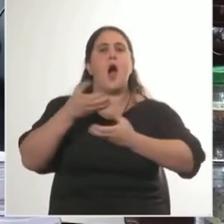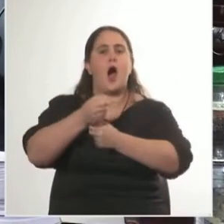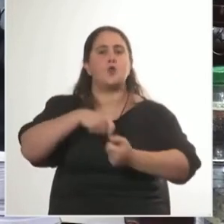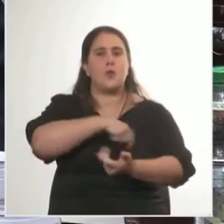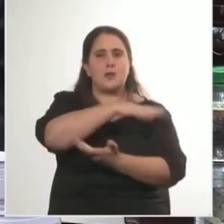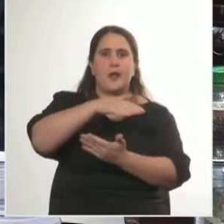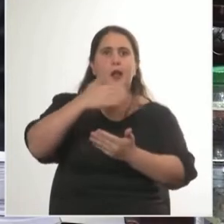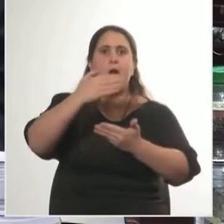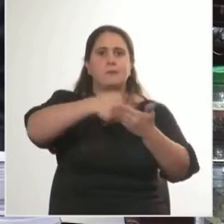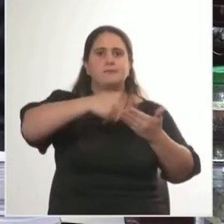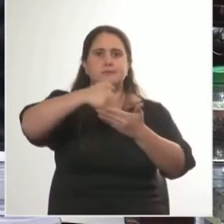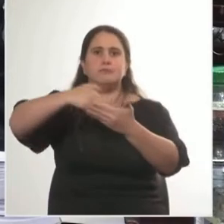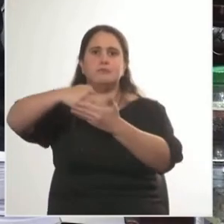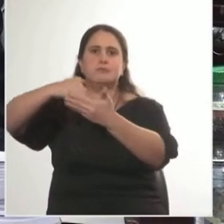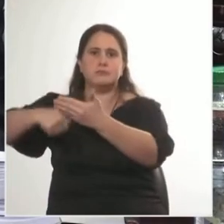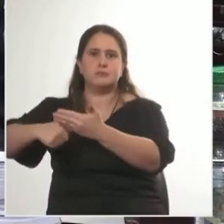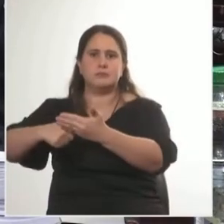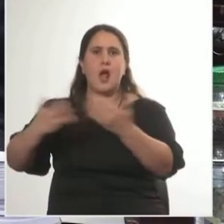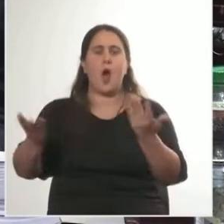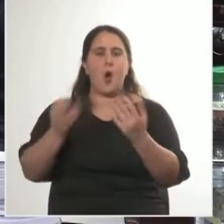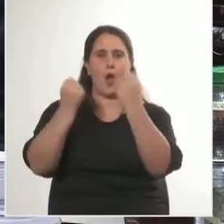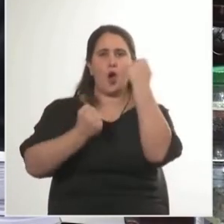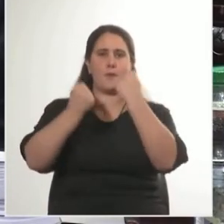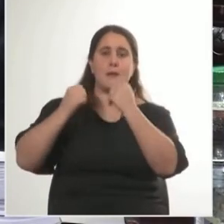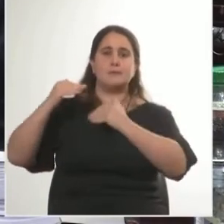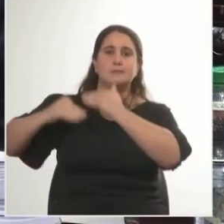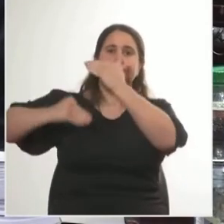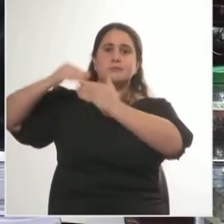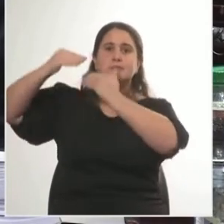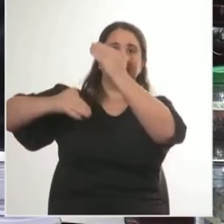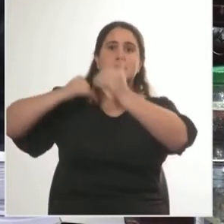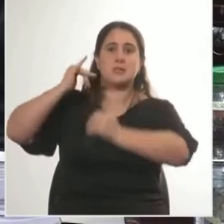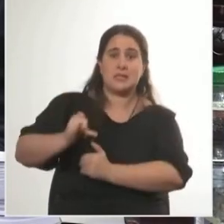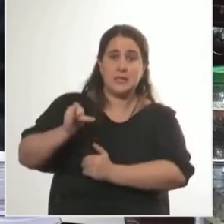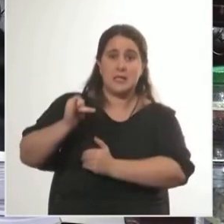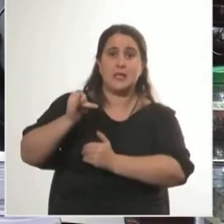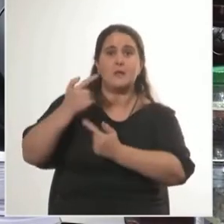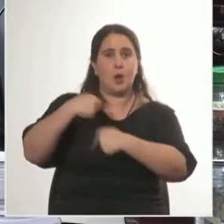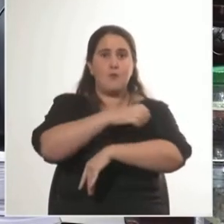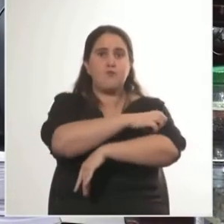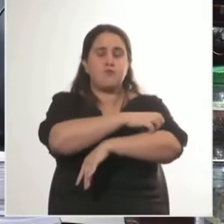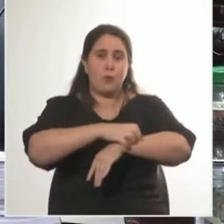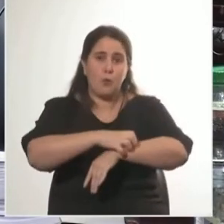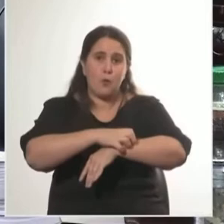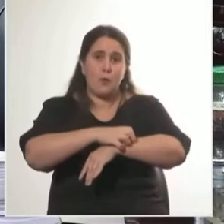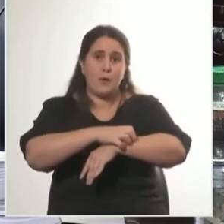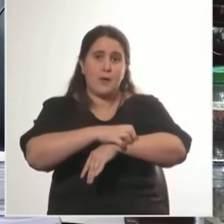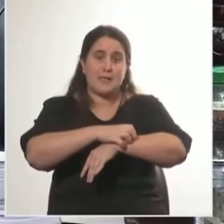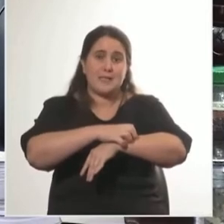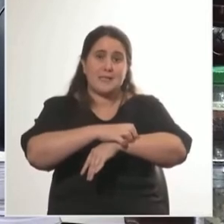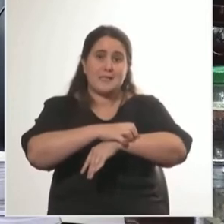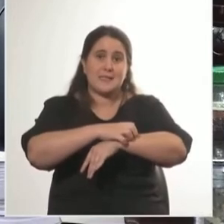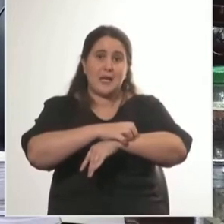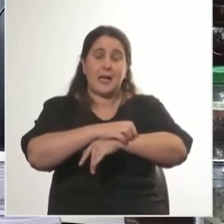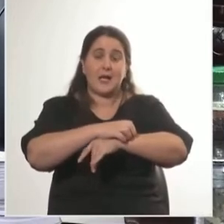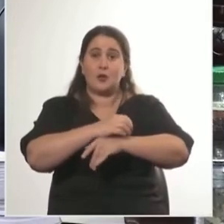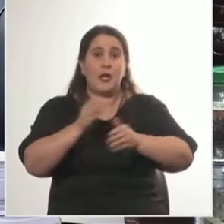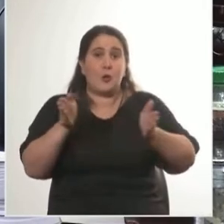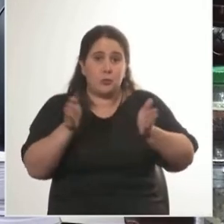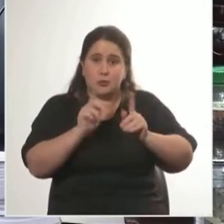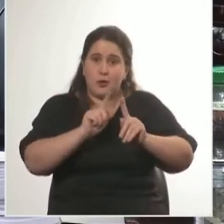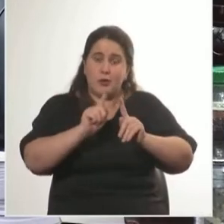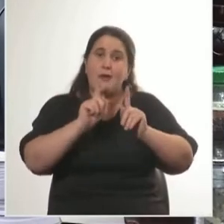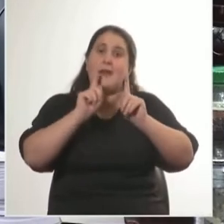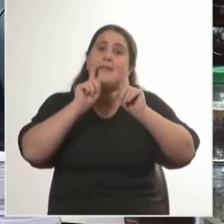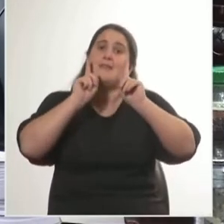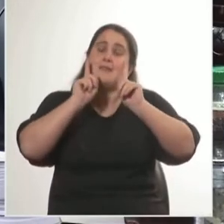social. Hoy tenemos una economía que crece y una pobreza que no solo no cede, sino que